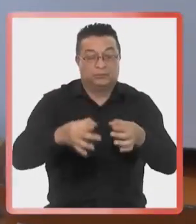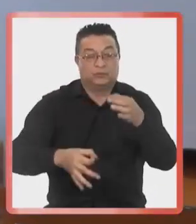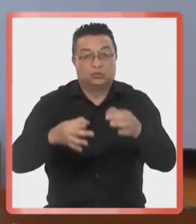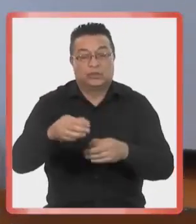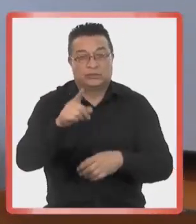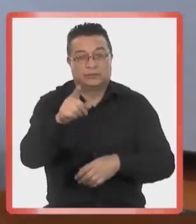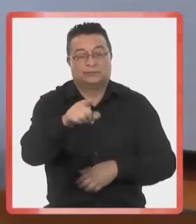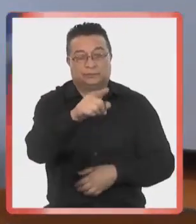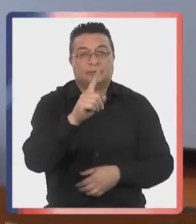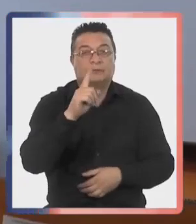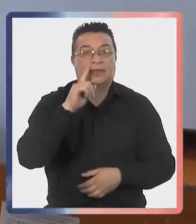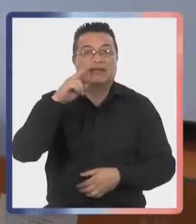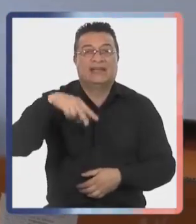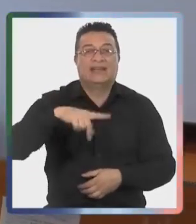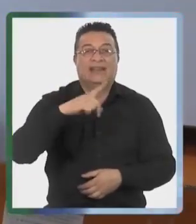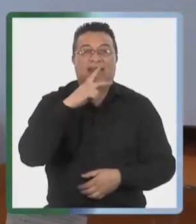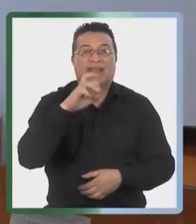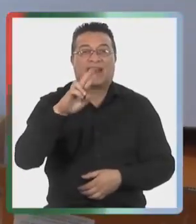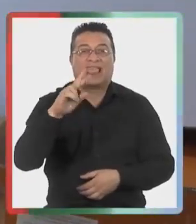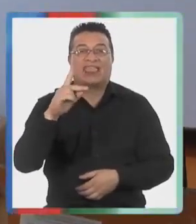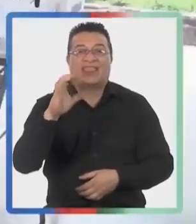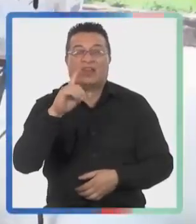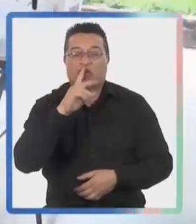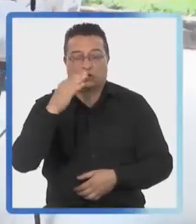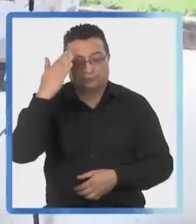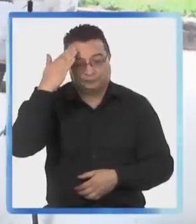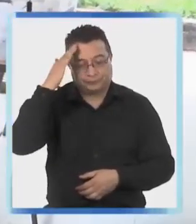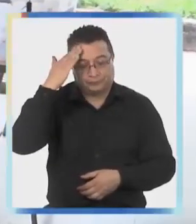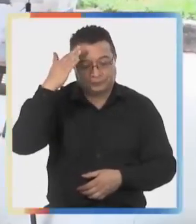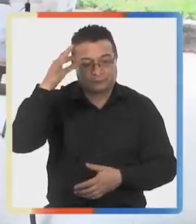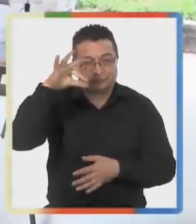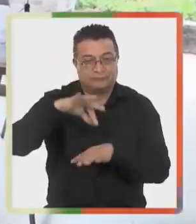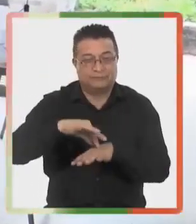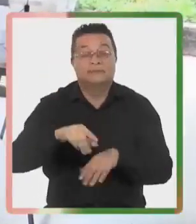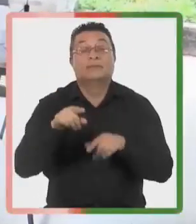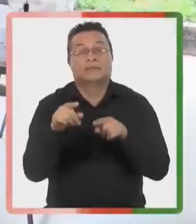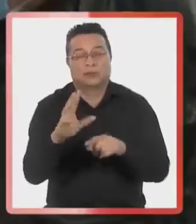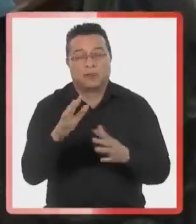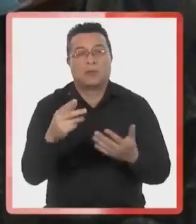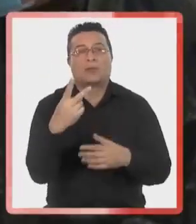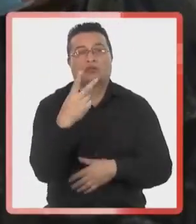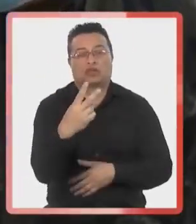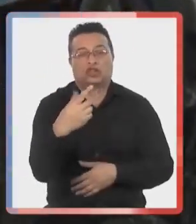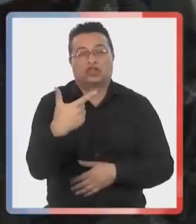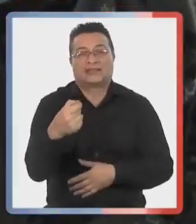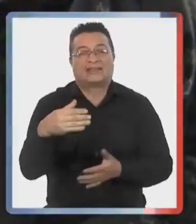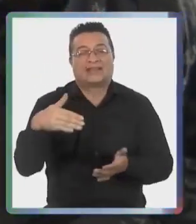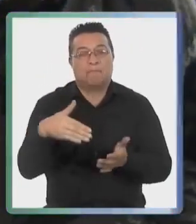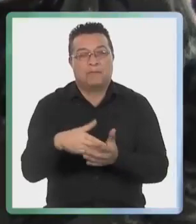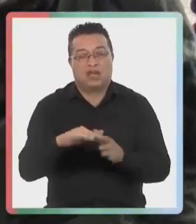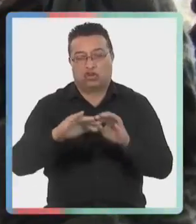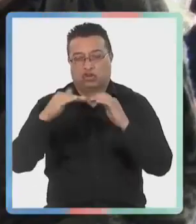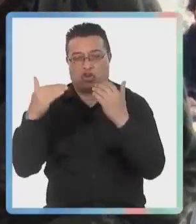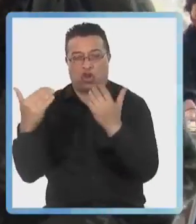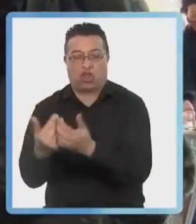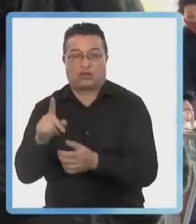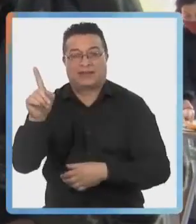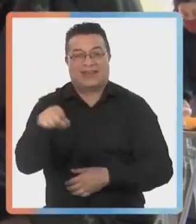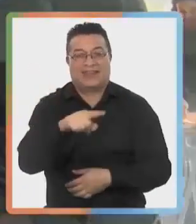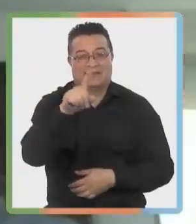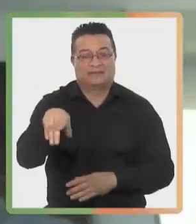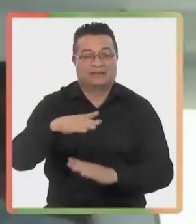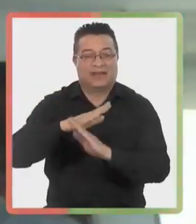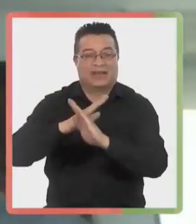jueces de letras interdictos por demencia. Y esas personas son aproximadamente unos 270.000 inhabilitados.